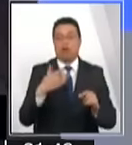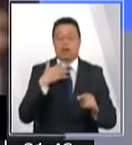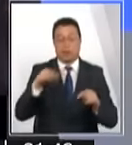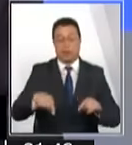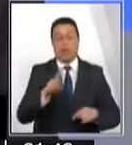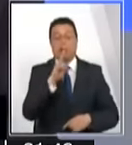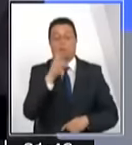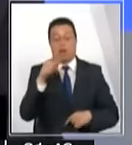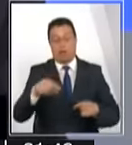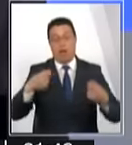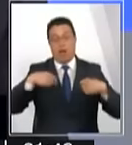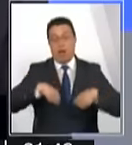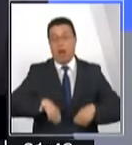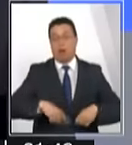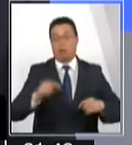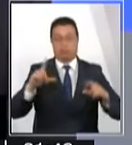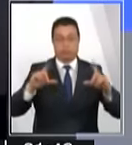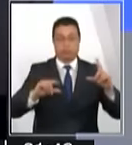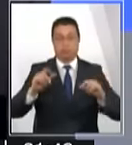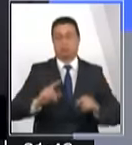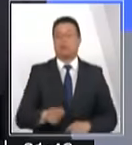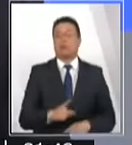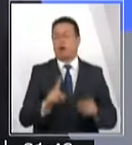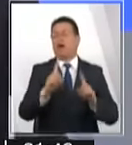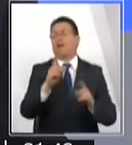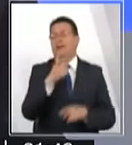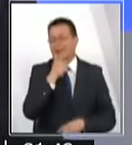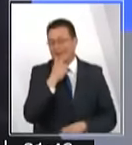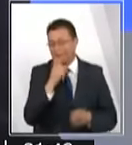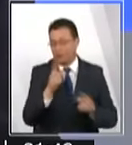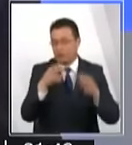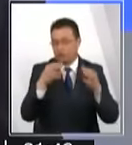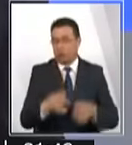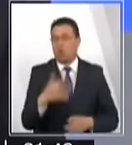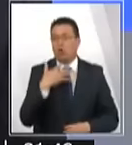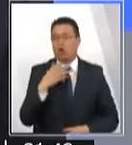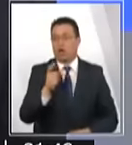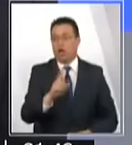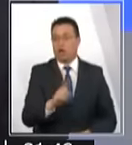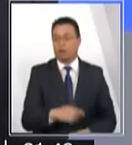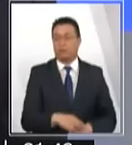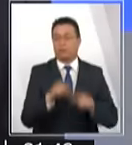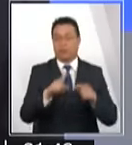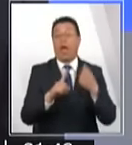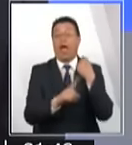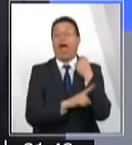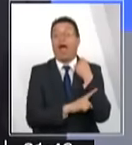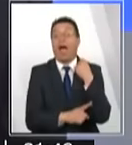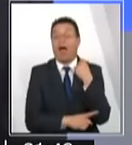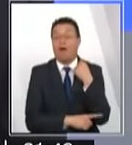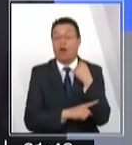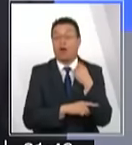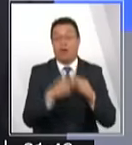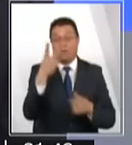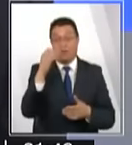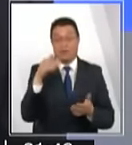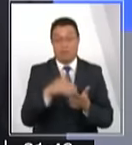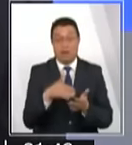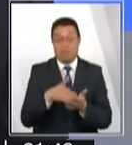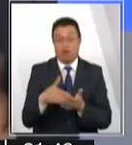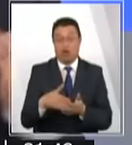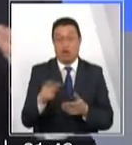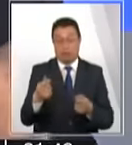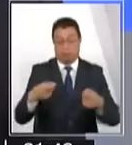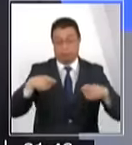que le pongamos dimensión le voy a decir una cosa los abogados se llevaron 20000 millones de pesos este año en